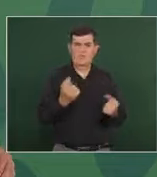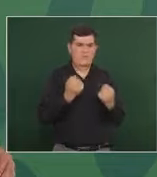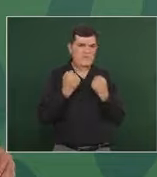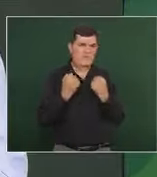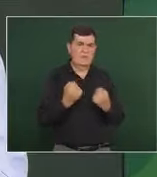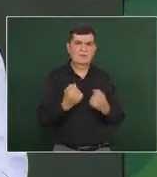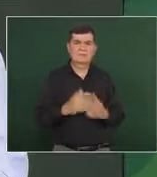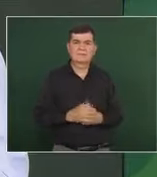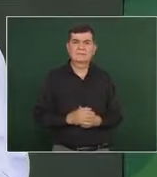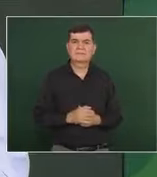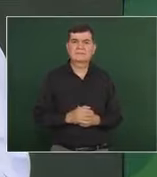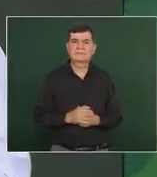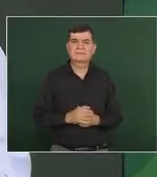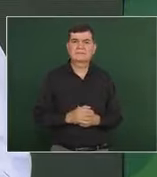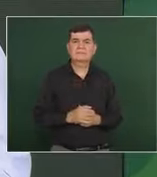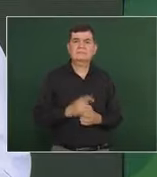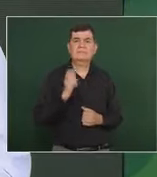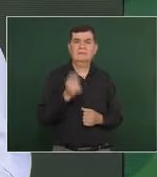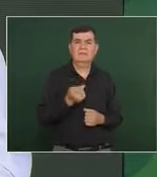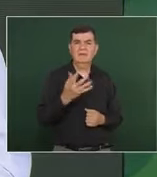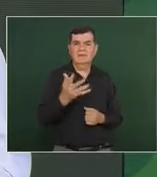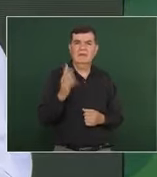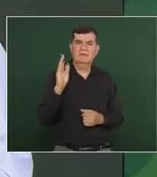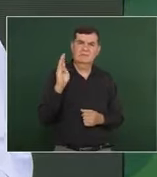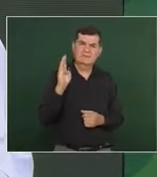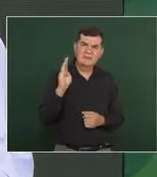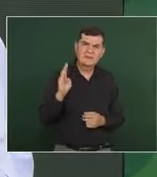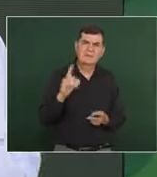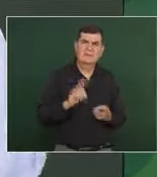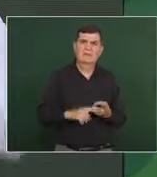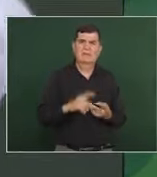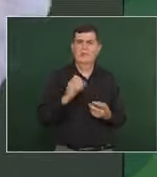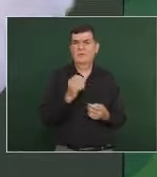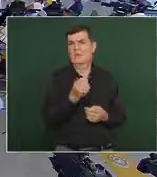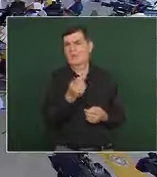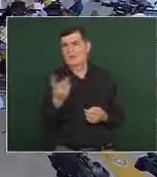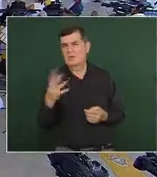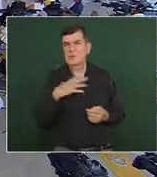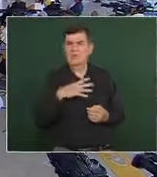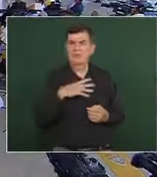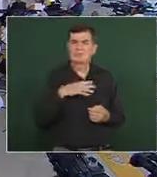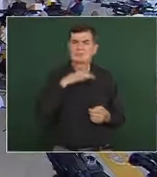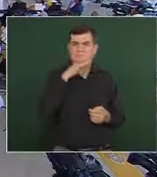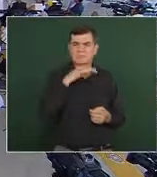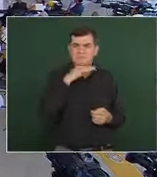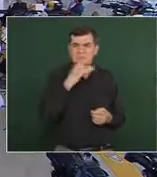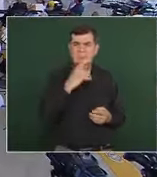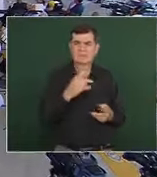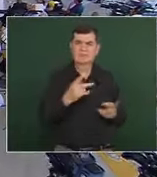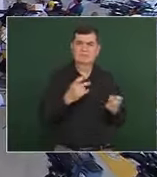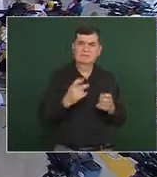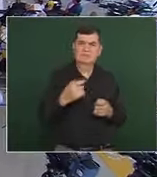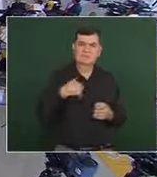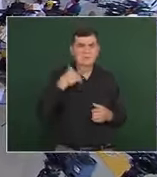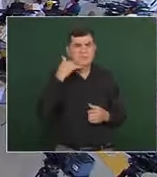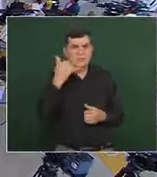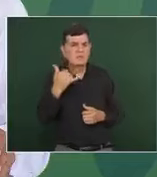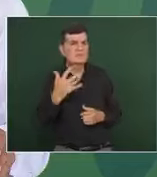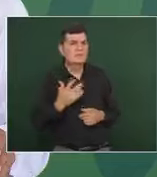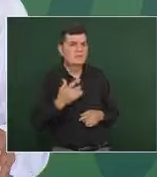poderosos los narcotraficantes o los que se dedican a la delincuencia, que le hablan por teléfono. A